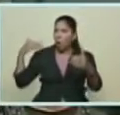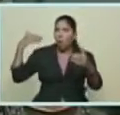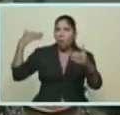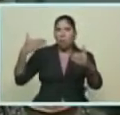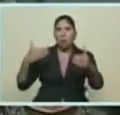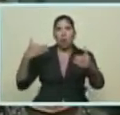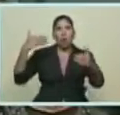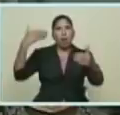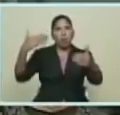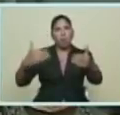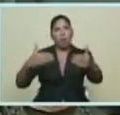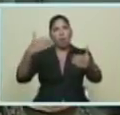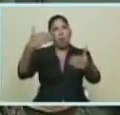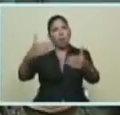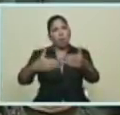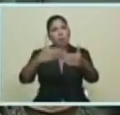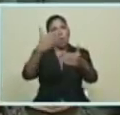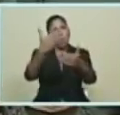nunca antes nuestro país